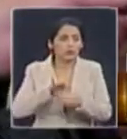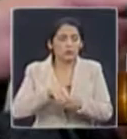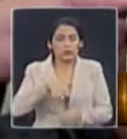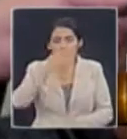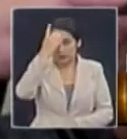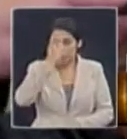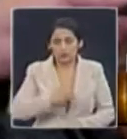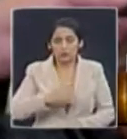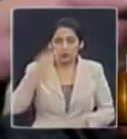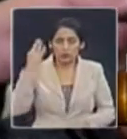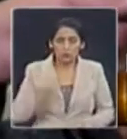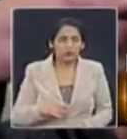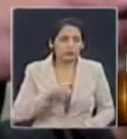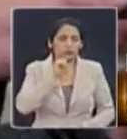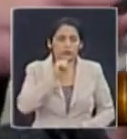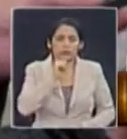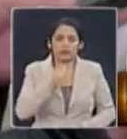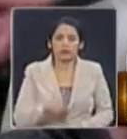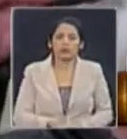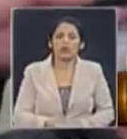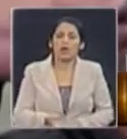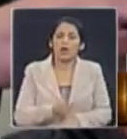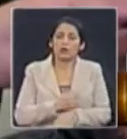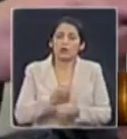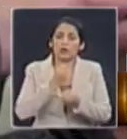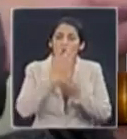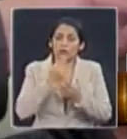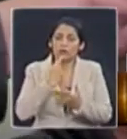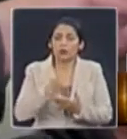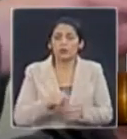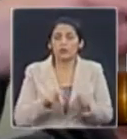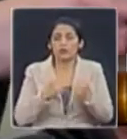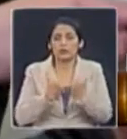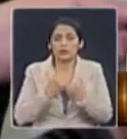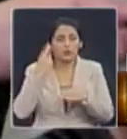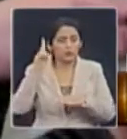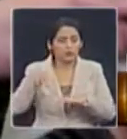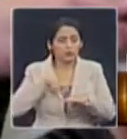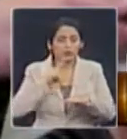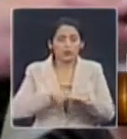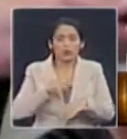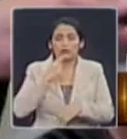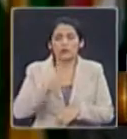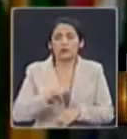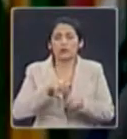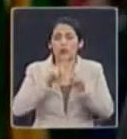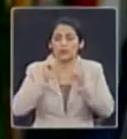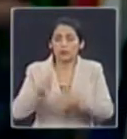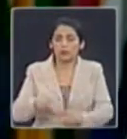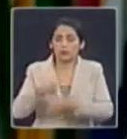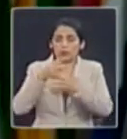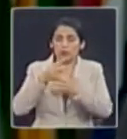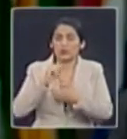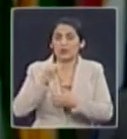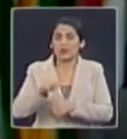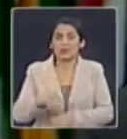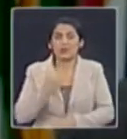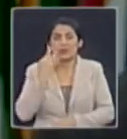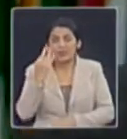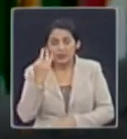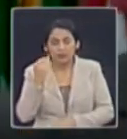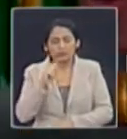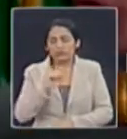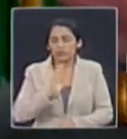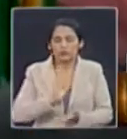marcada. En la Convención Nacional se ha hablado de nuestra inconformidad con 3 de las preguntas de la consulta popular. Otros, en cambio, observan que